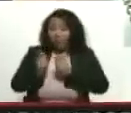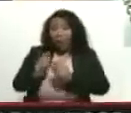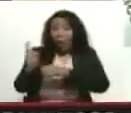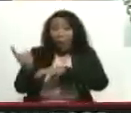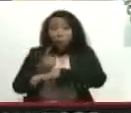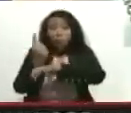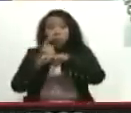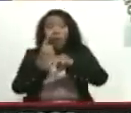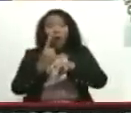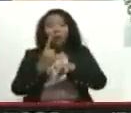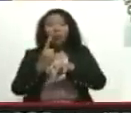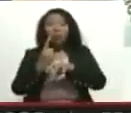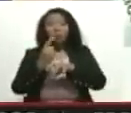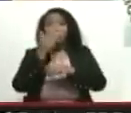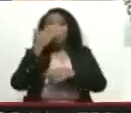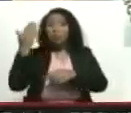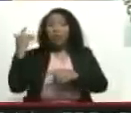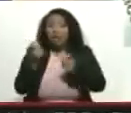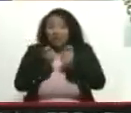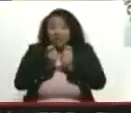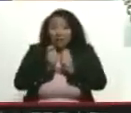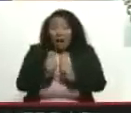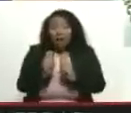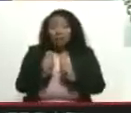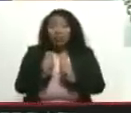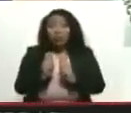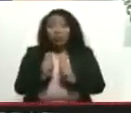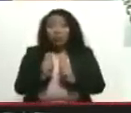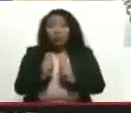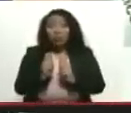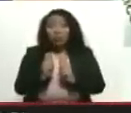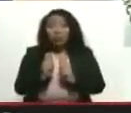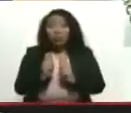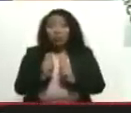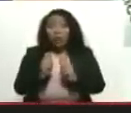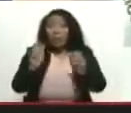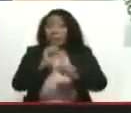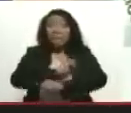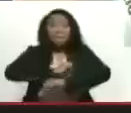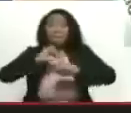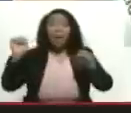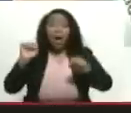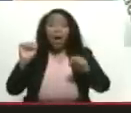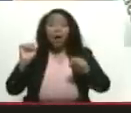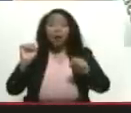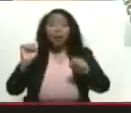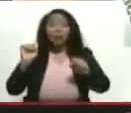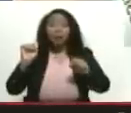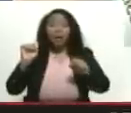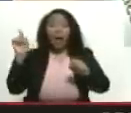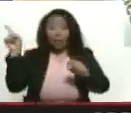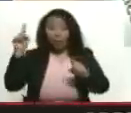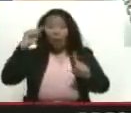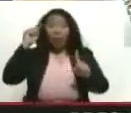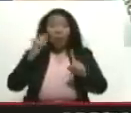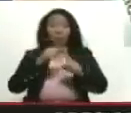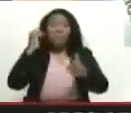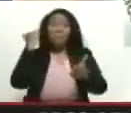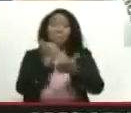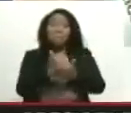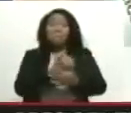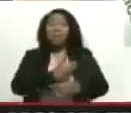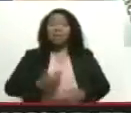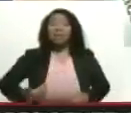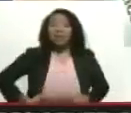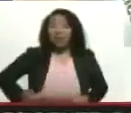un intento, repito, de magnicidio que pudo haber sido una masacre serial. El objetivo era matar al presidente